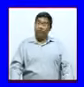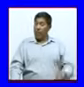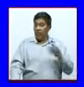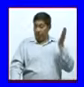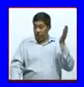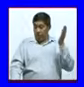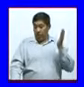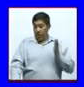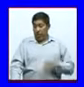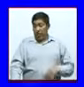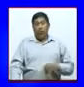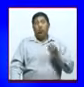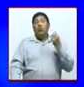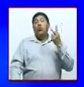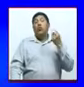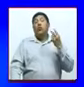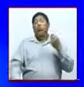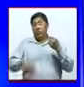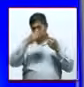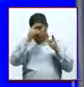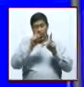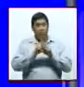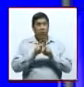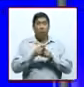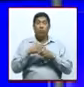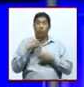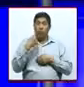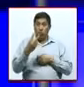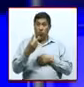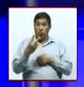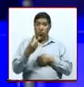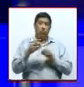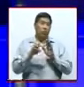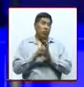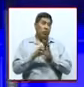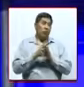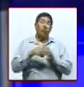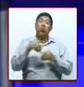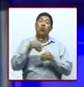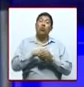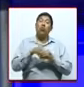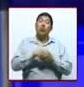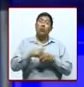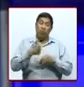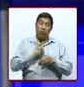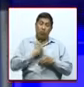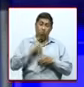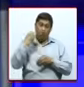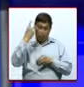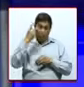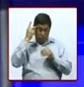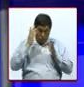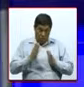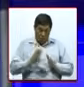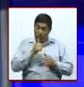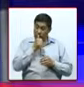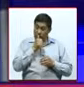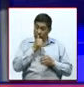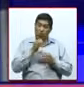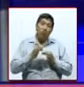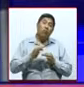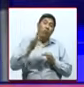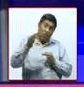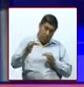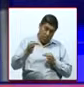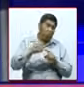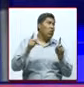Son 12 los acuerdos de hoy. Dos de los principales, postergar las elecciones primarias y priorizar las judiciales. Pero la gran